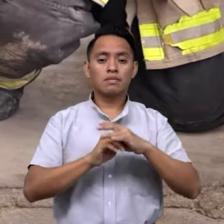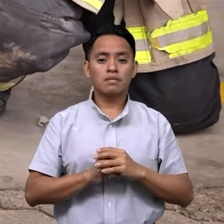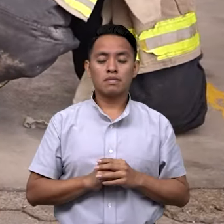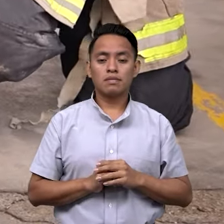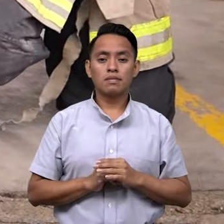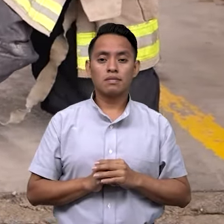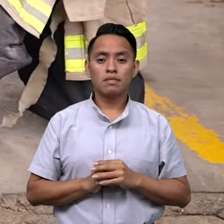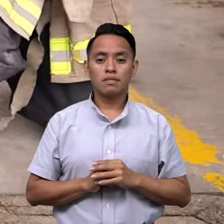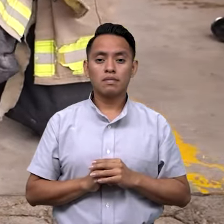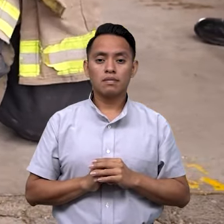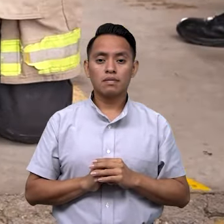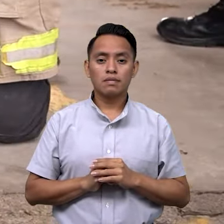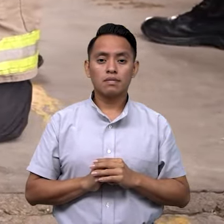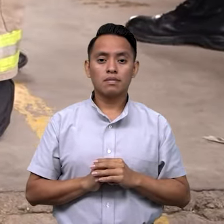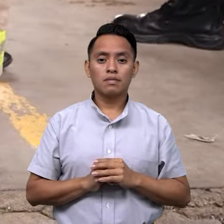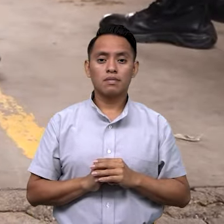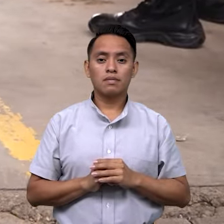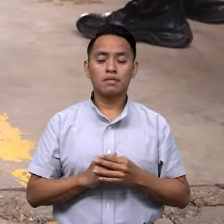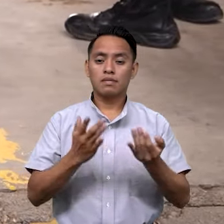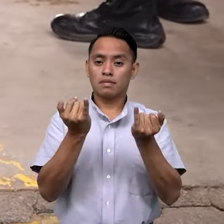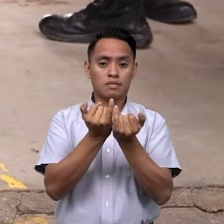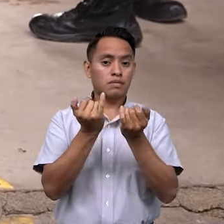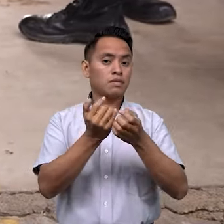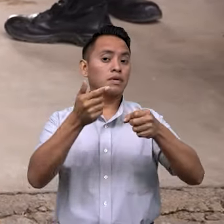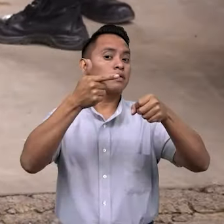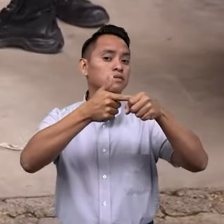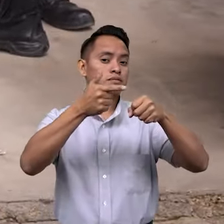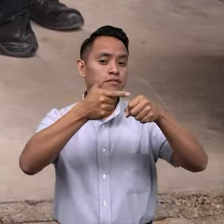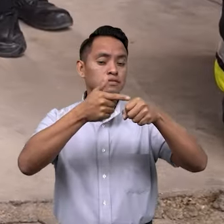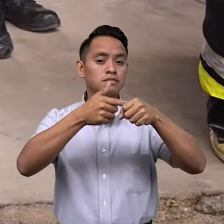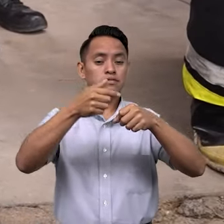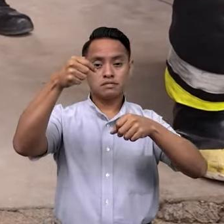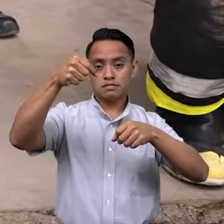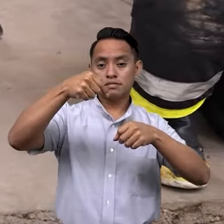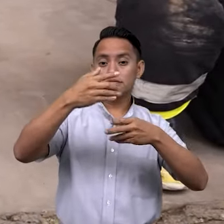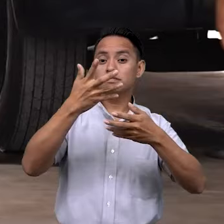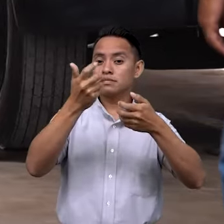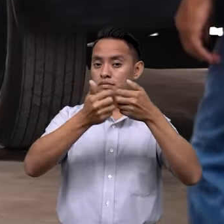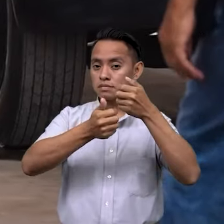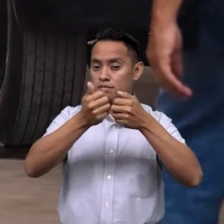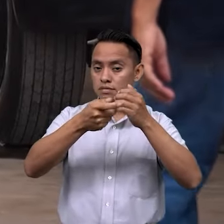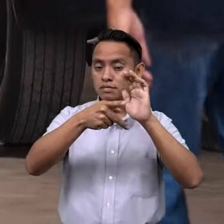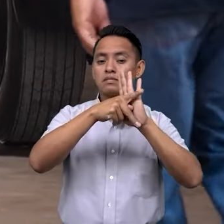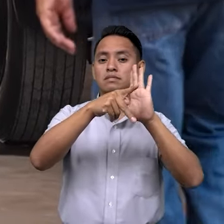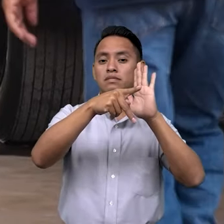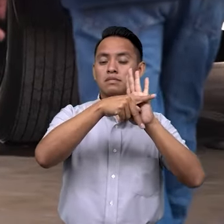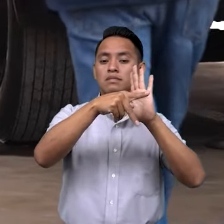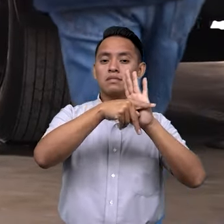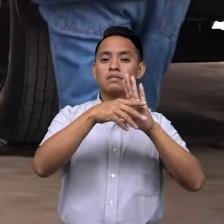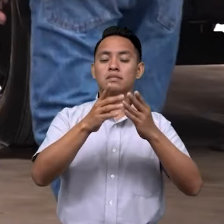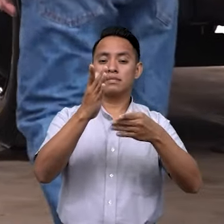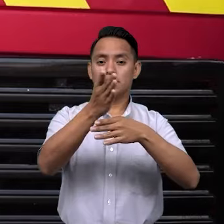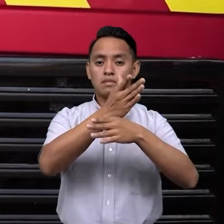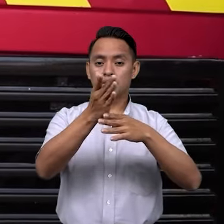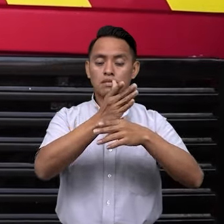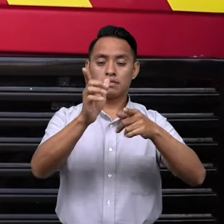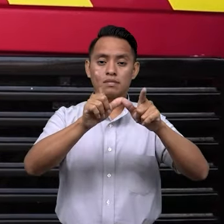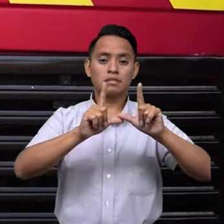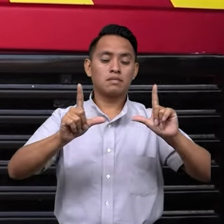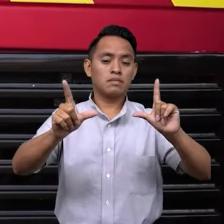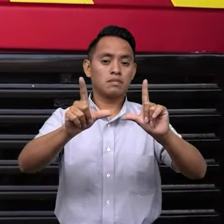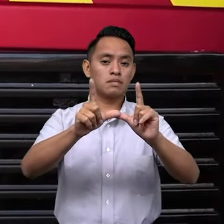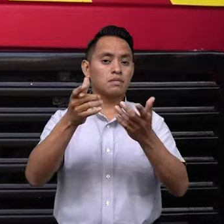también la estación de la gasolinera, que también tenemos, que es un riesgo, y los diferentes puntos críticos